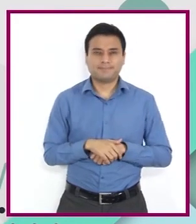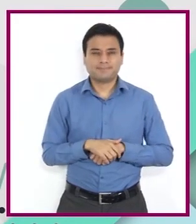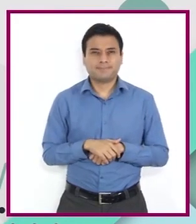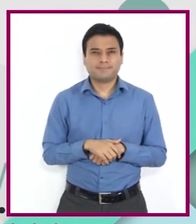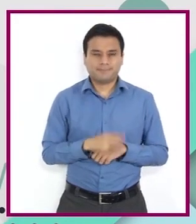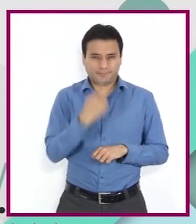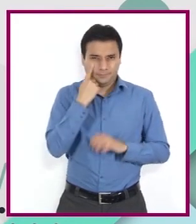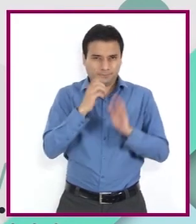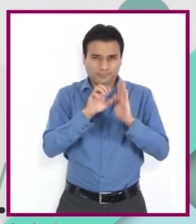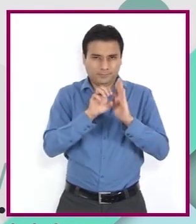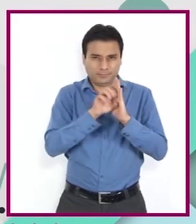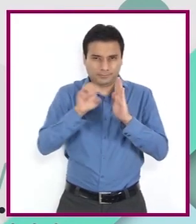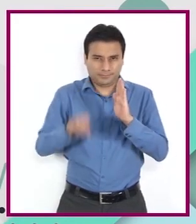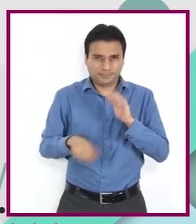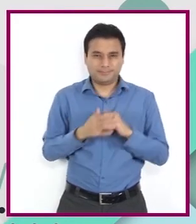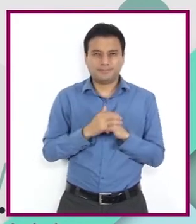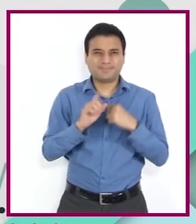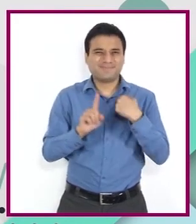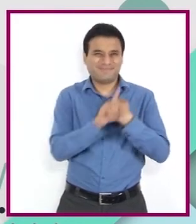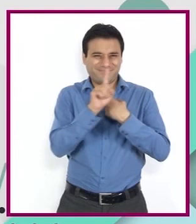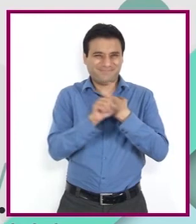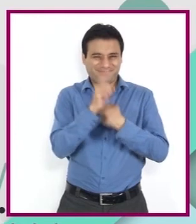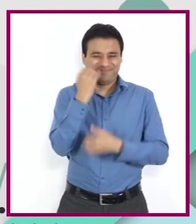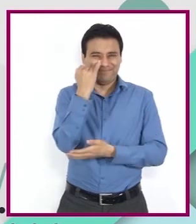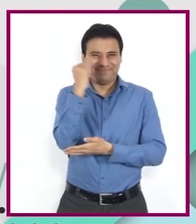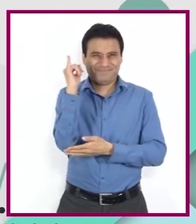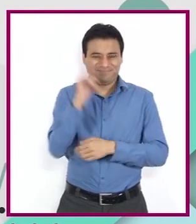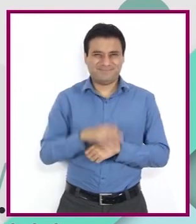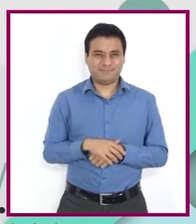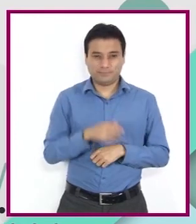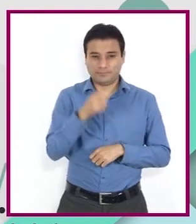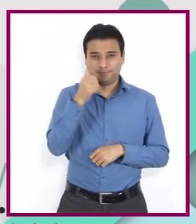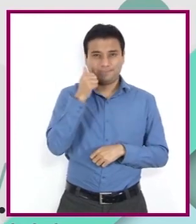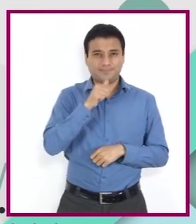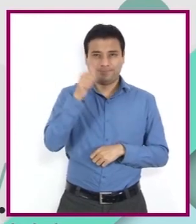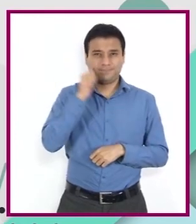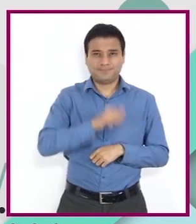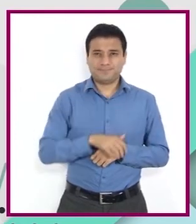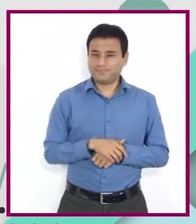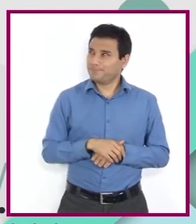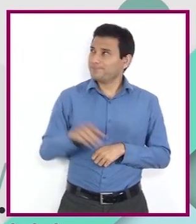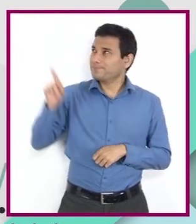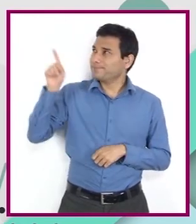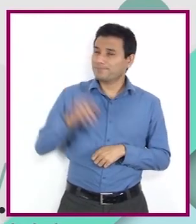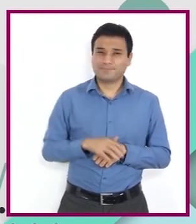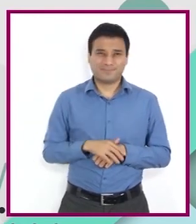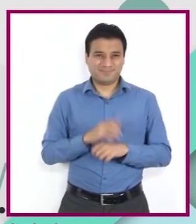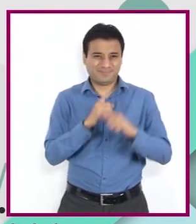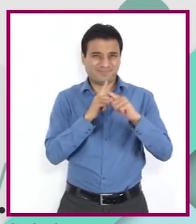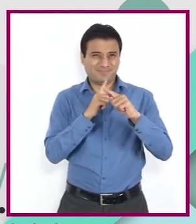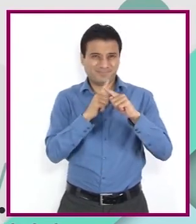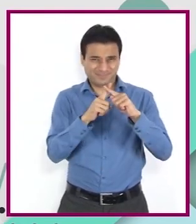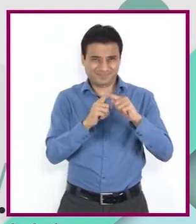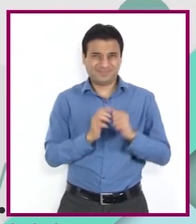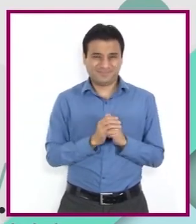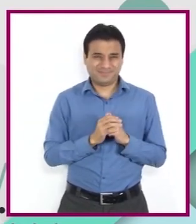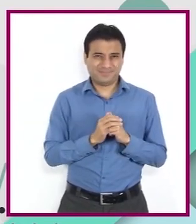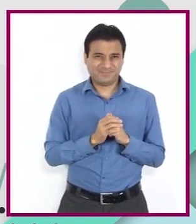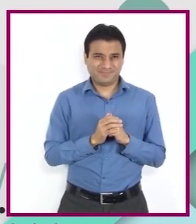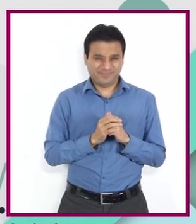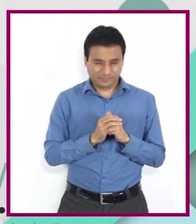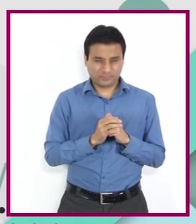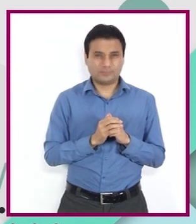Por ejemplo, en el problema del jardín, siempre que se multiplicaba la medida del ancho del jardín por la medida del largo del